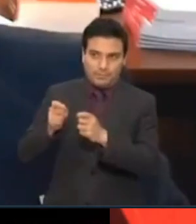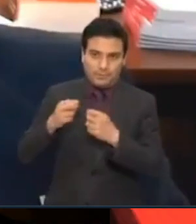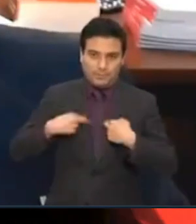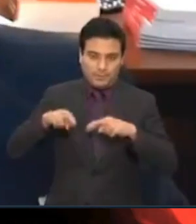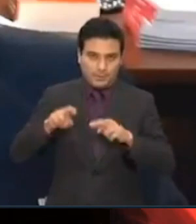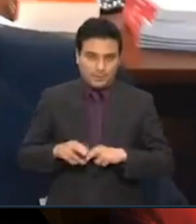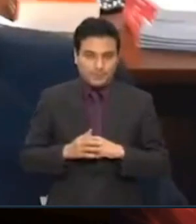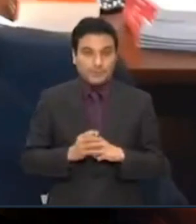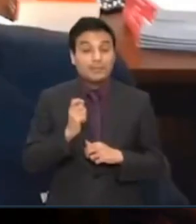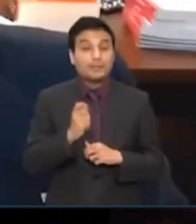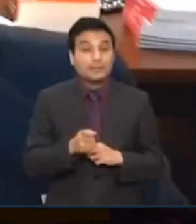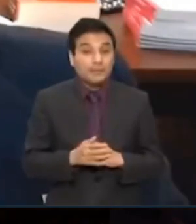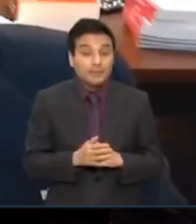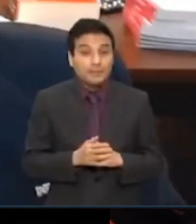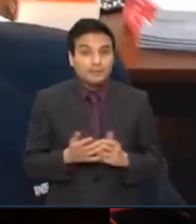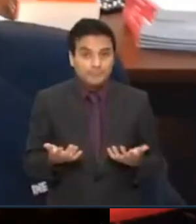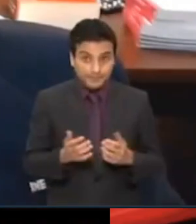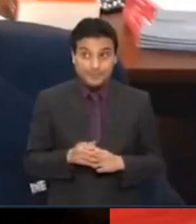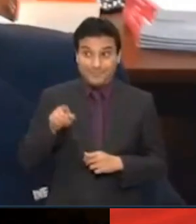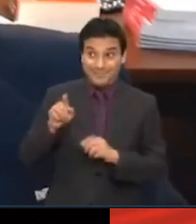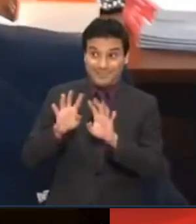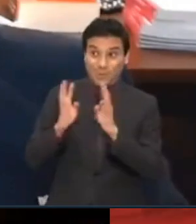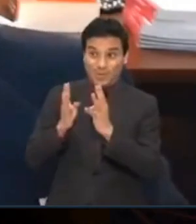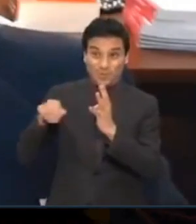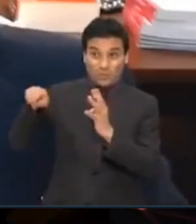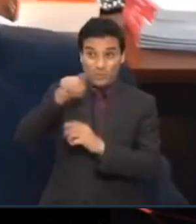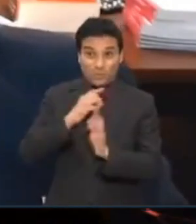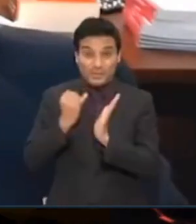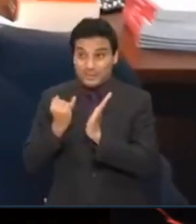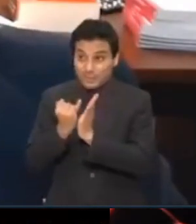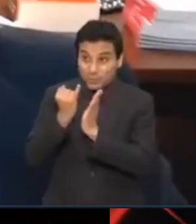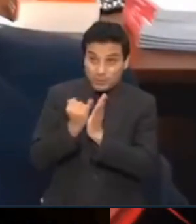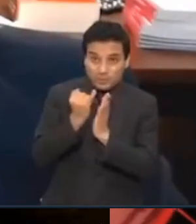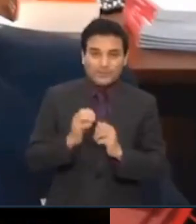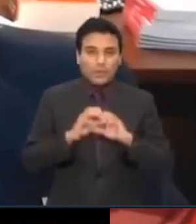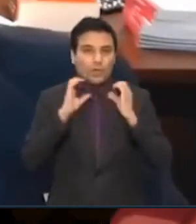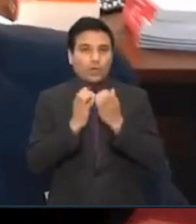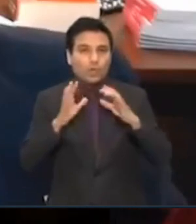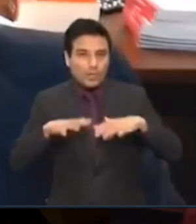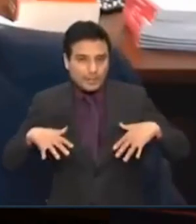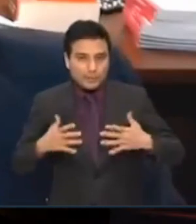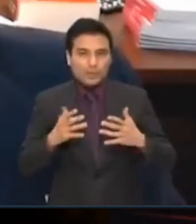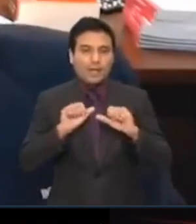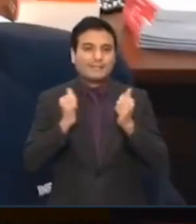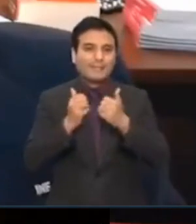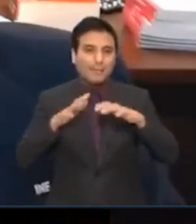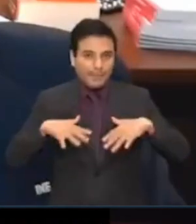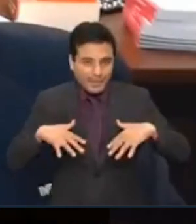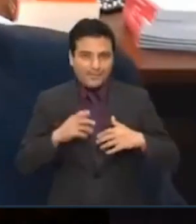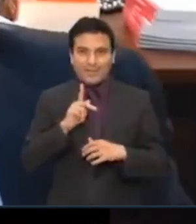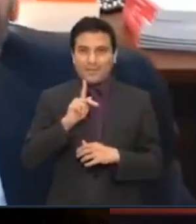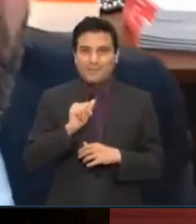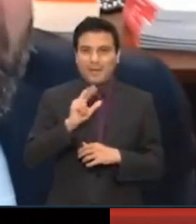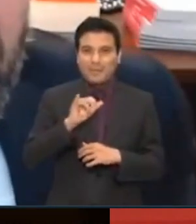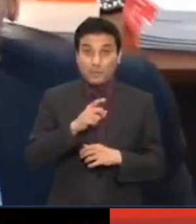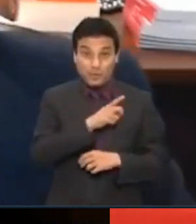Ello quiere decir, insisto, que en el órgano en donde se toman las decisiones colectivas, Congreso, Asamblea o Parlamento, se integre por representantes